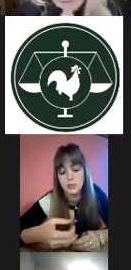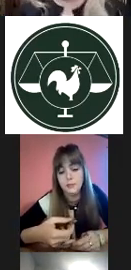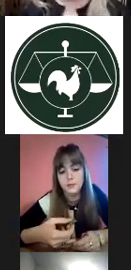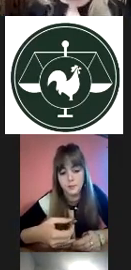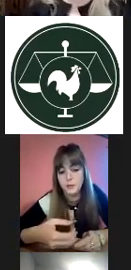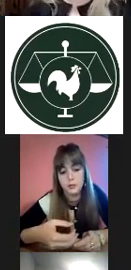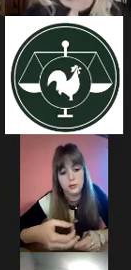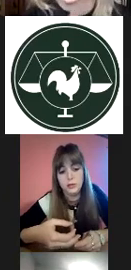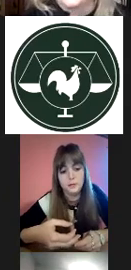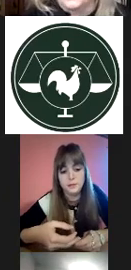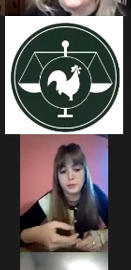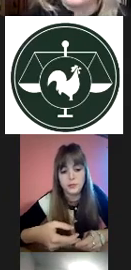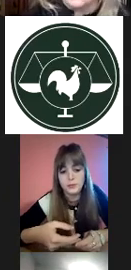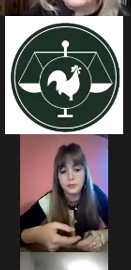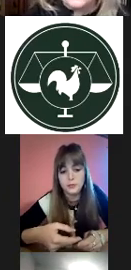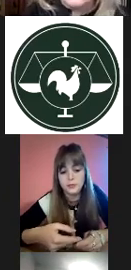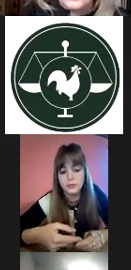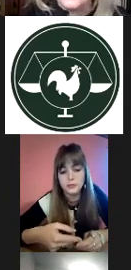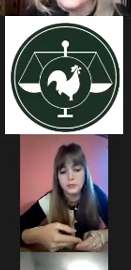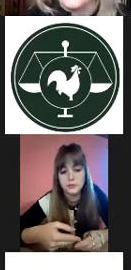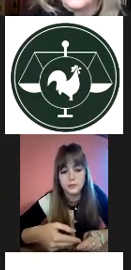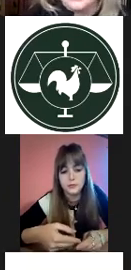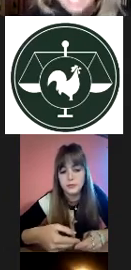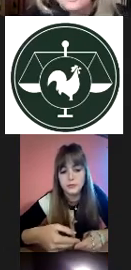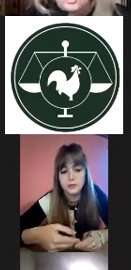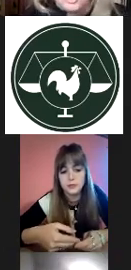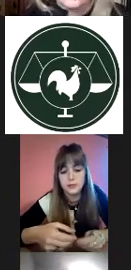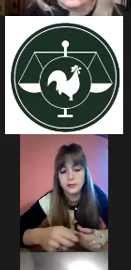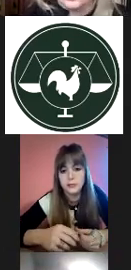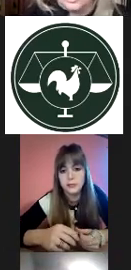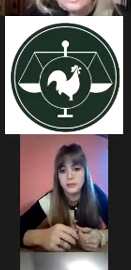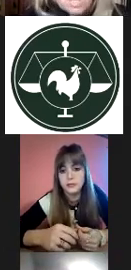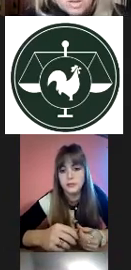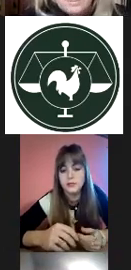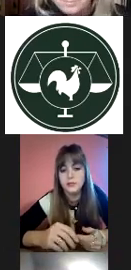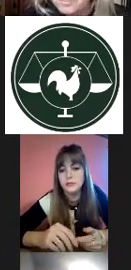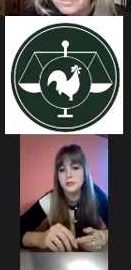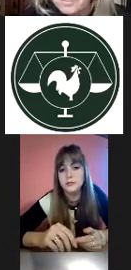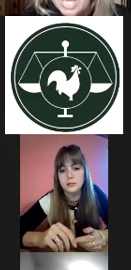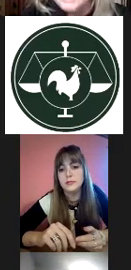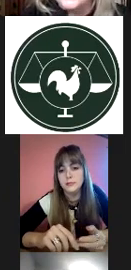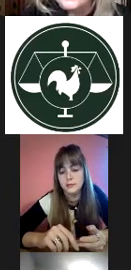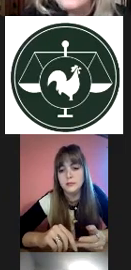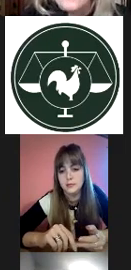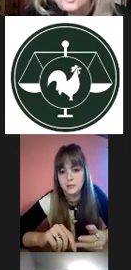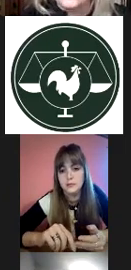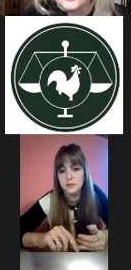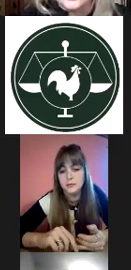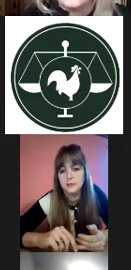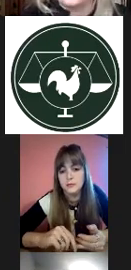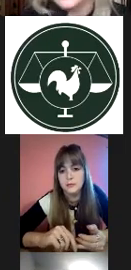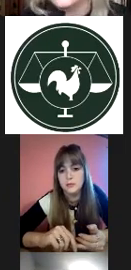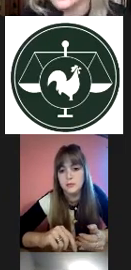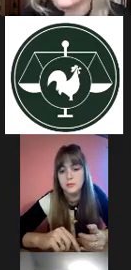Sí. Entonces, el problema también es que lactando la gata puede entrar en celo y tampoco